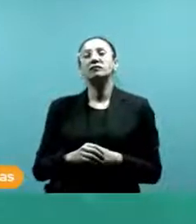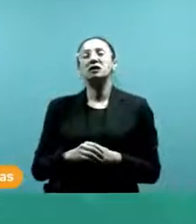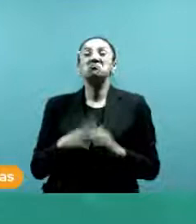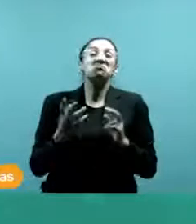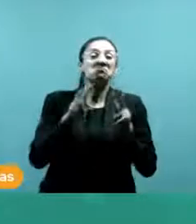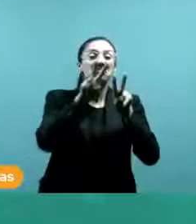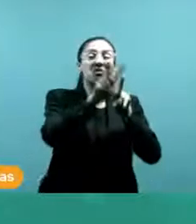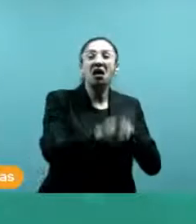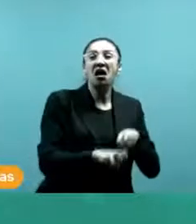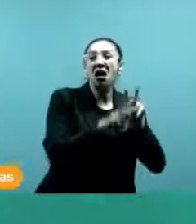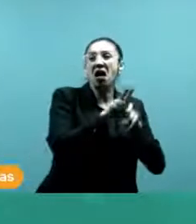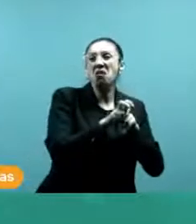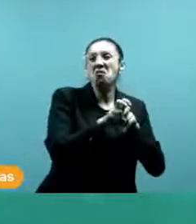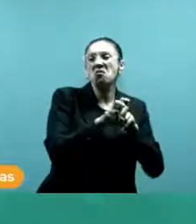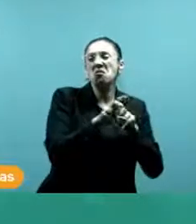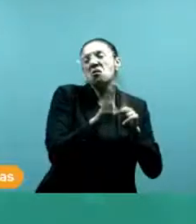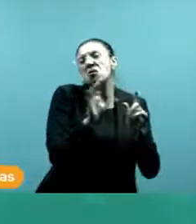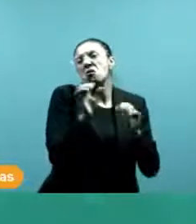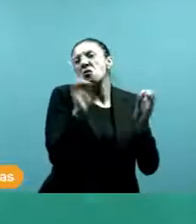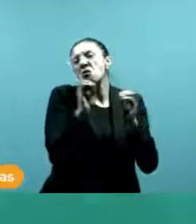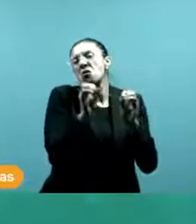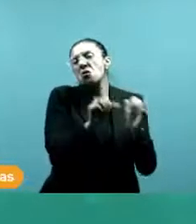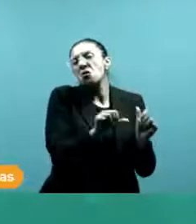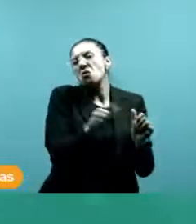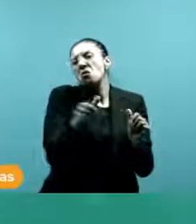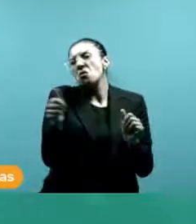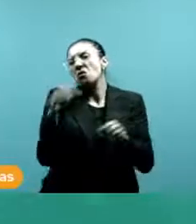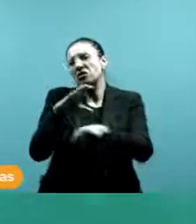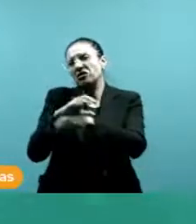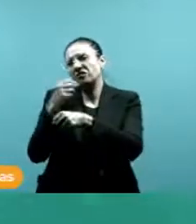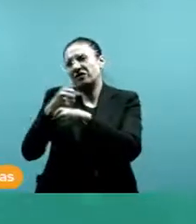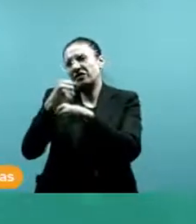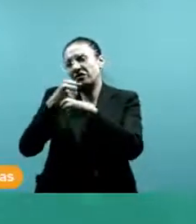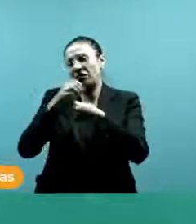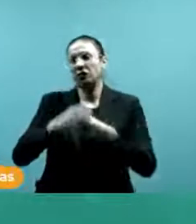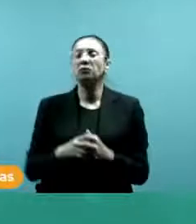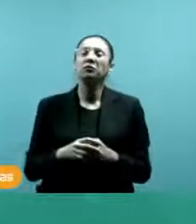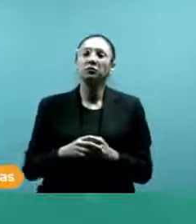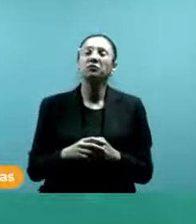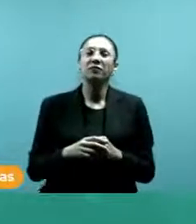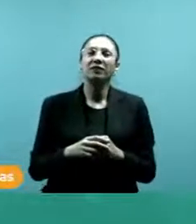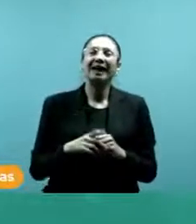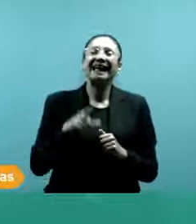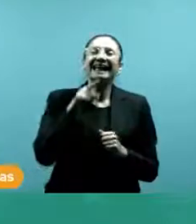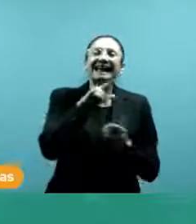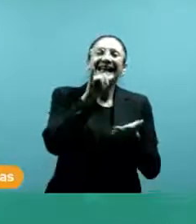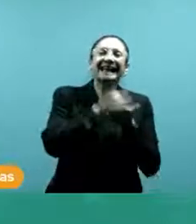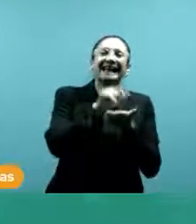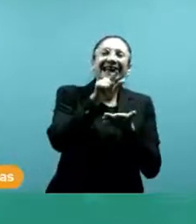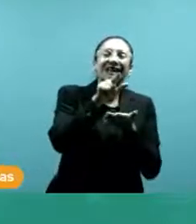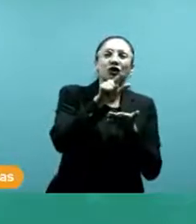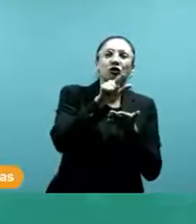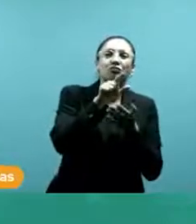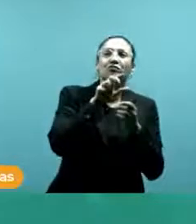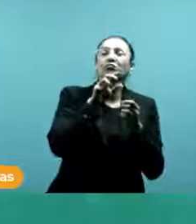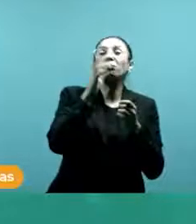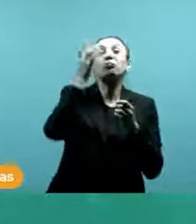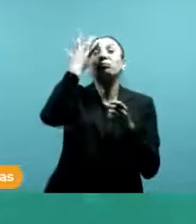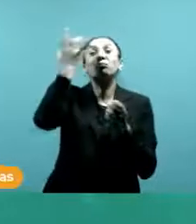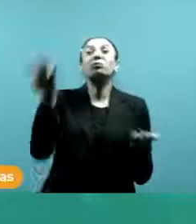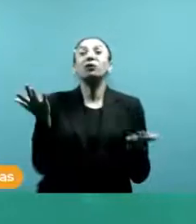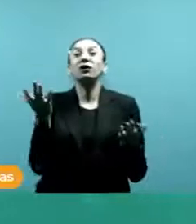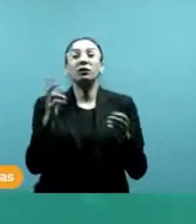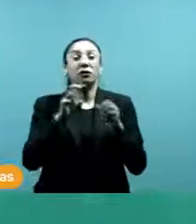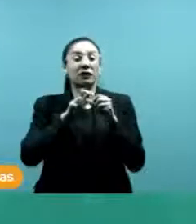agricultura o cualquier otra. And because the transport of Jewish people very soon started including also